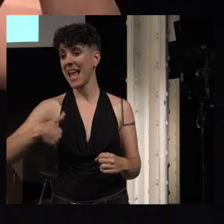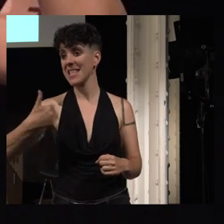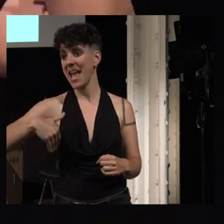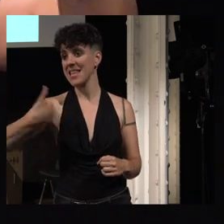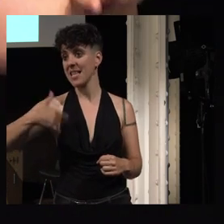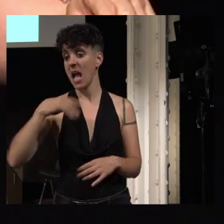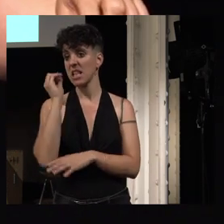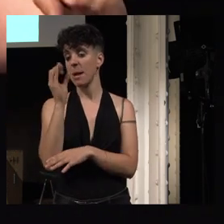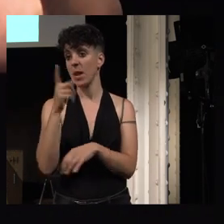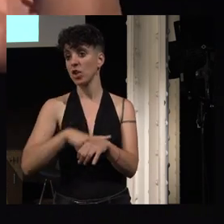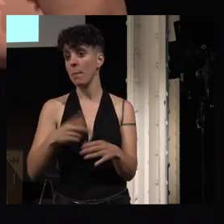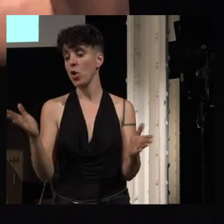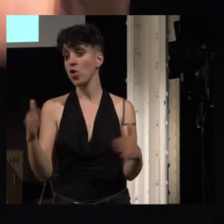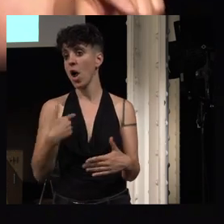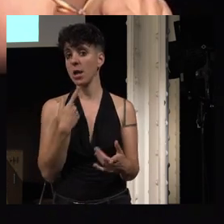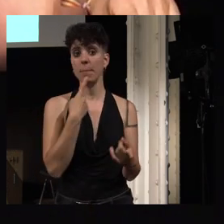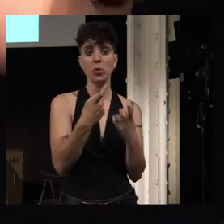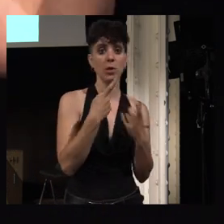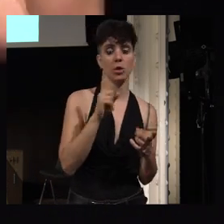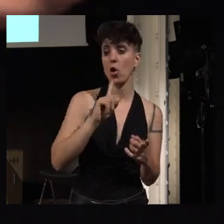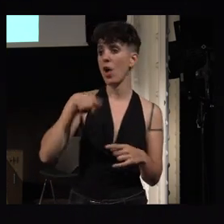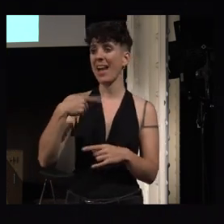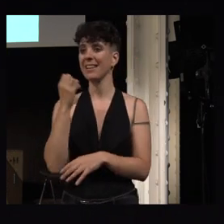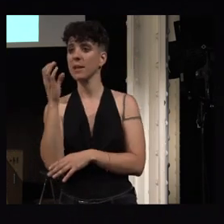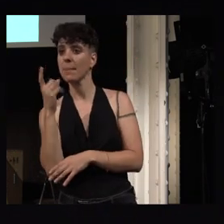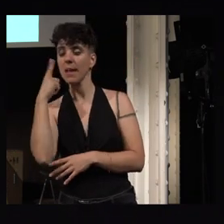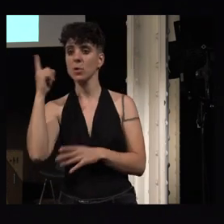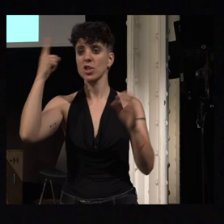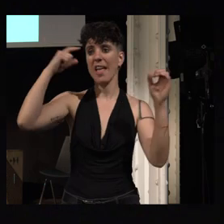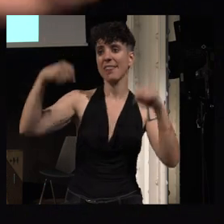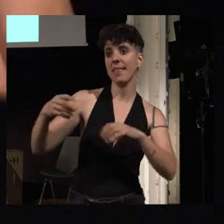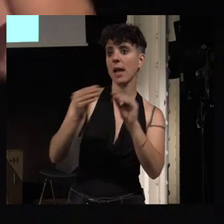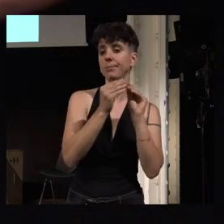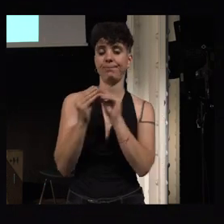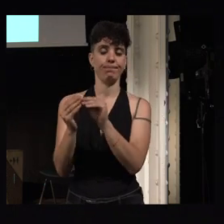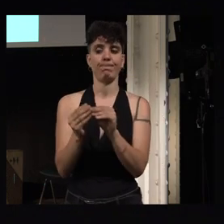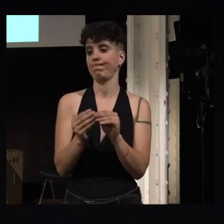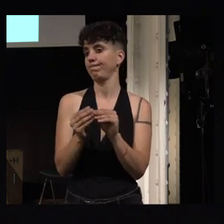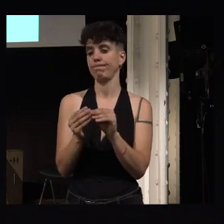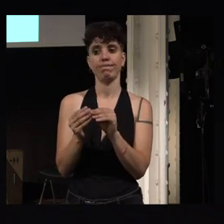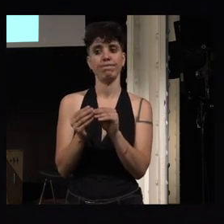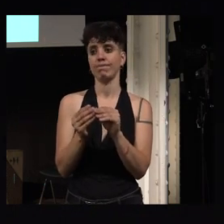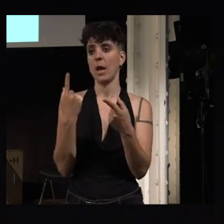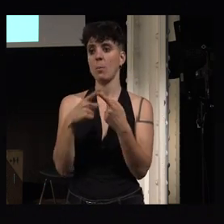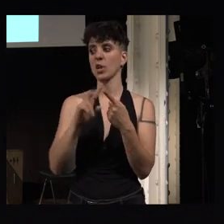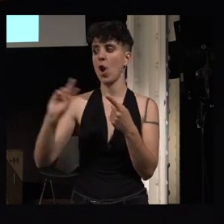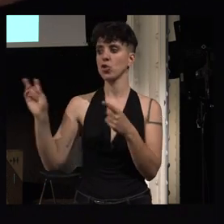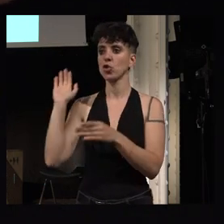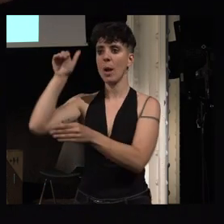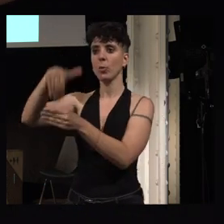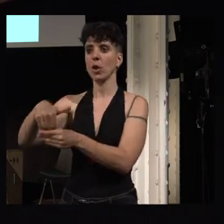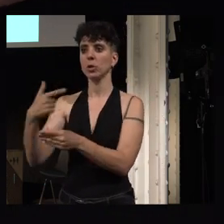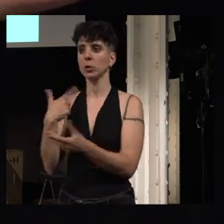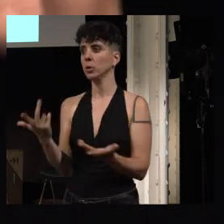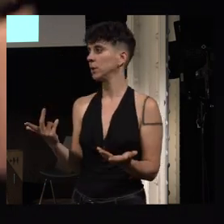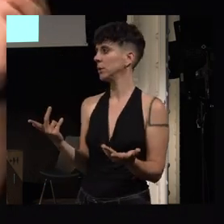una asamblea, no puedes preguntar a no sé quién, luego vamos a hacer otra asamblea, luego que decidan no sé cuántos, luego hacemos... Claro, porque entonces han llegado los otros, han votado y ya tú te has